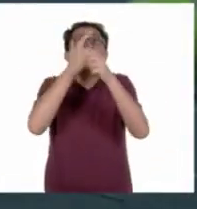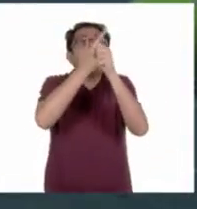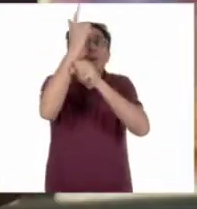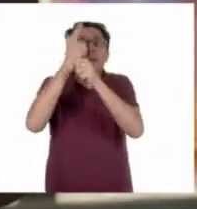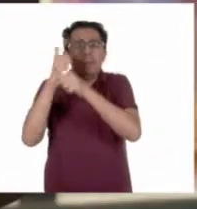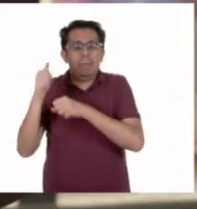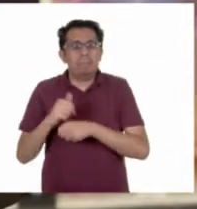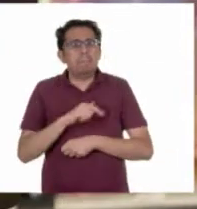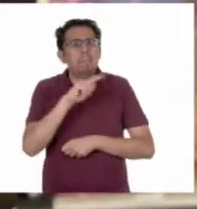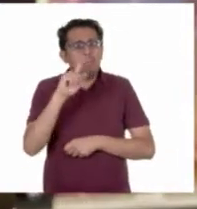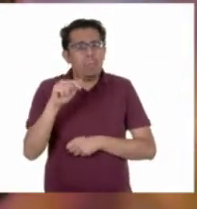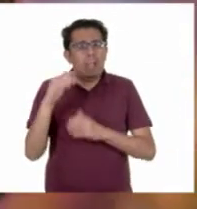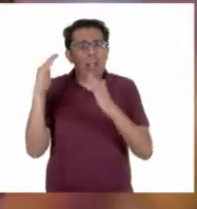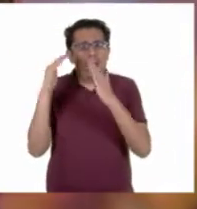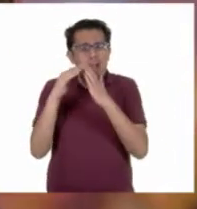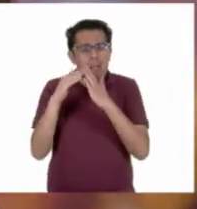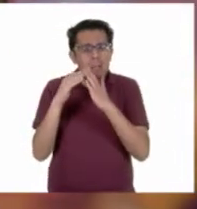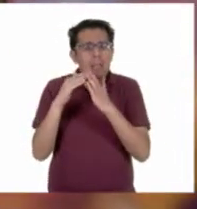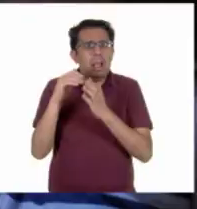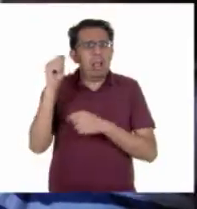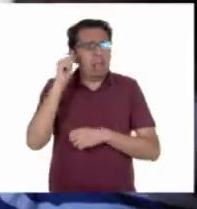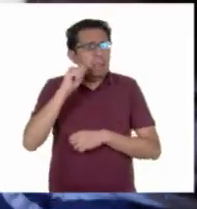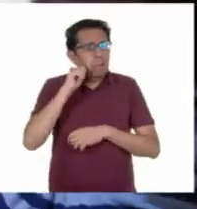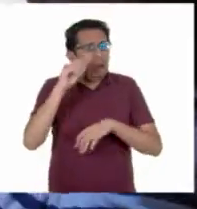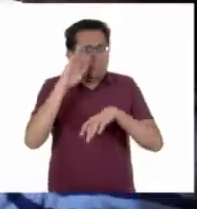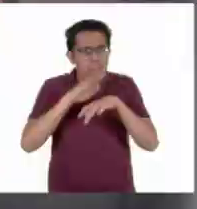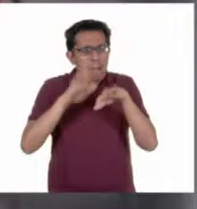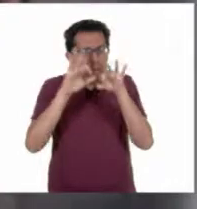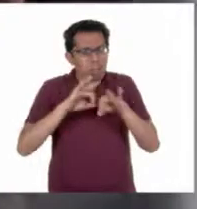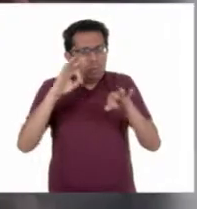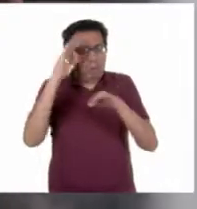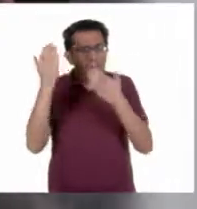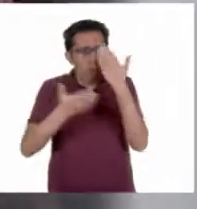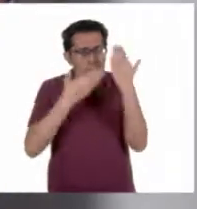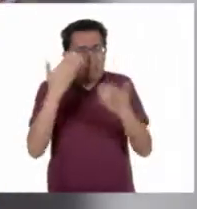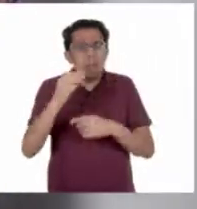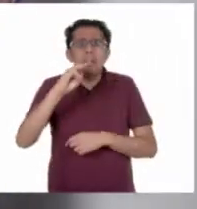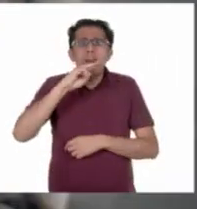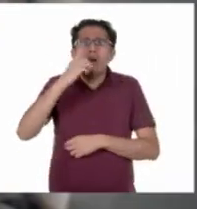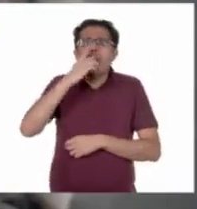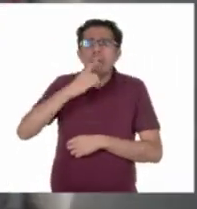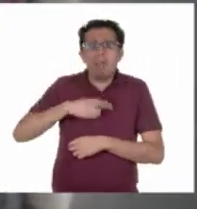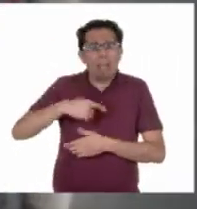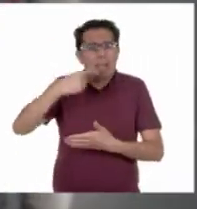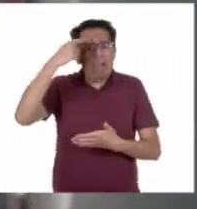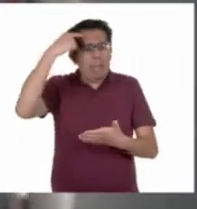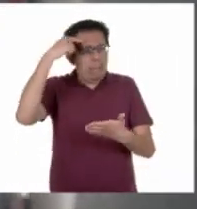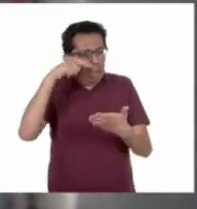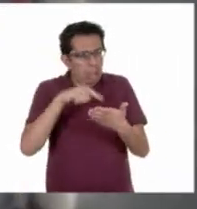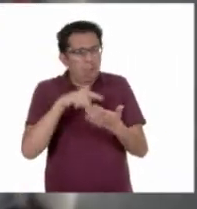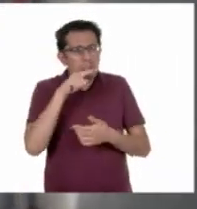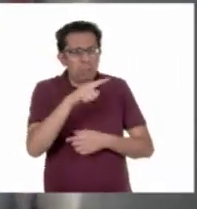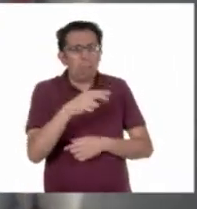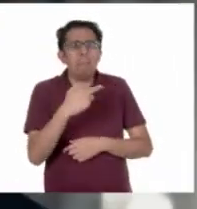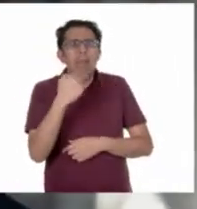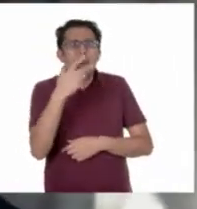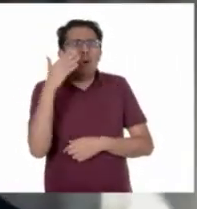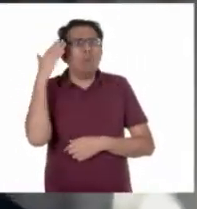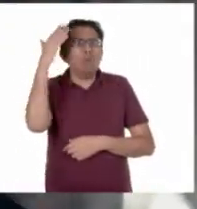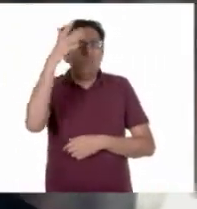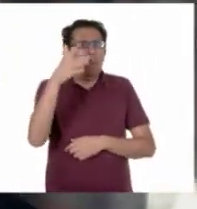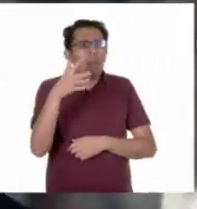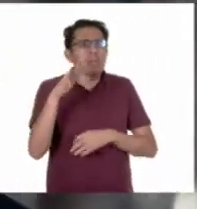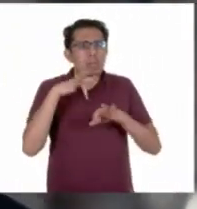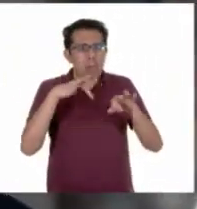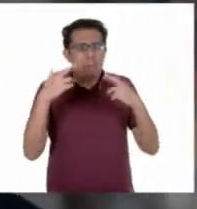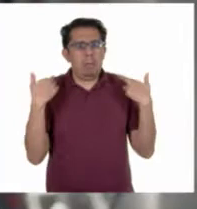descubrir. Y aunque en casa el estudio siempre era lo más importante, mi mamá me decía, creo que sería buena idea que seas